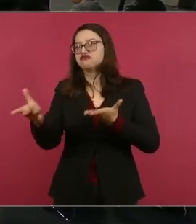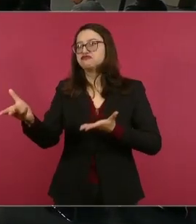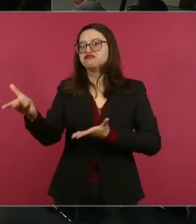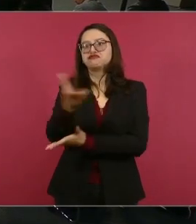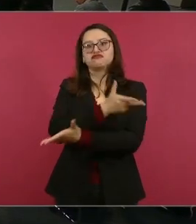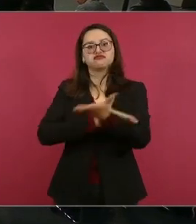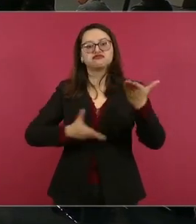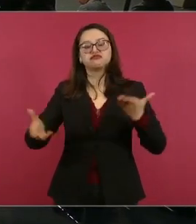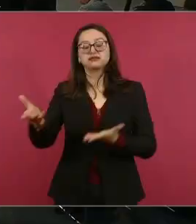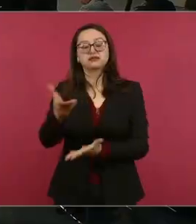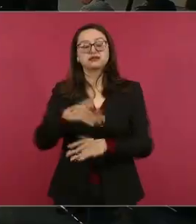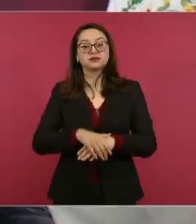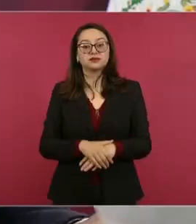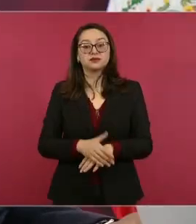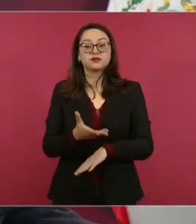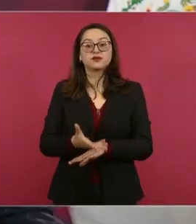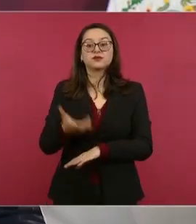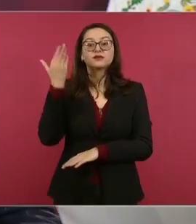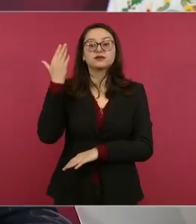porque antes esto